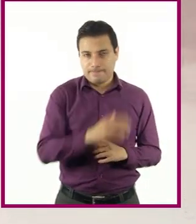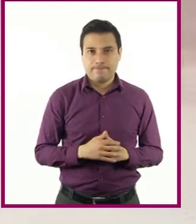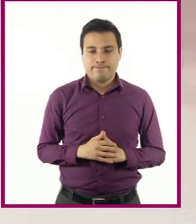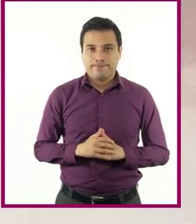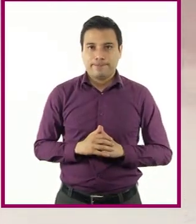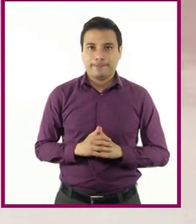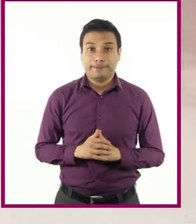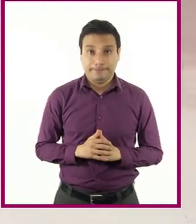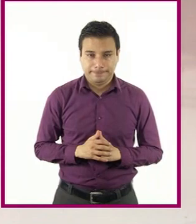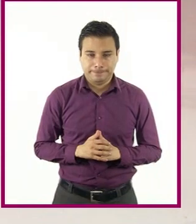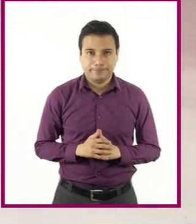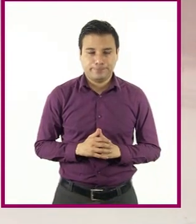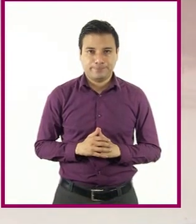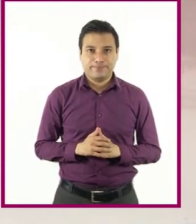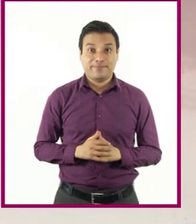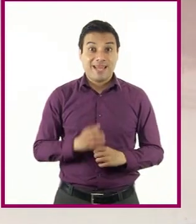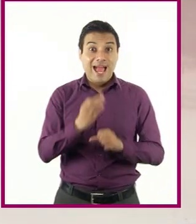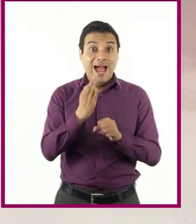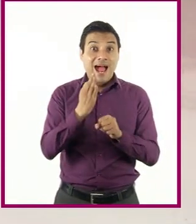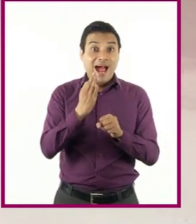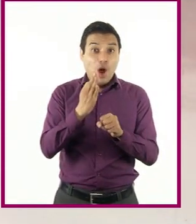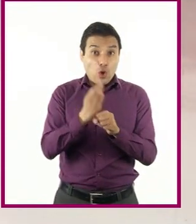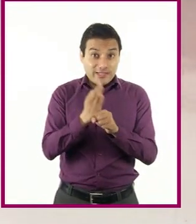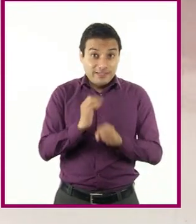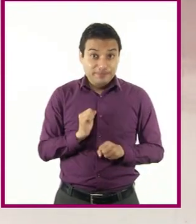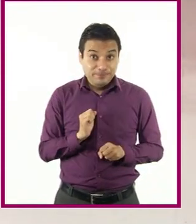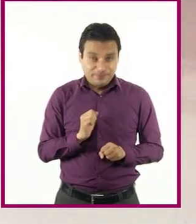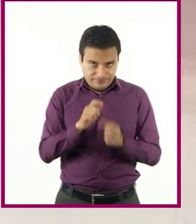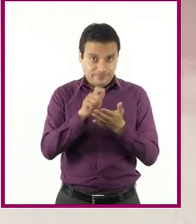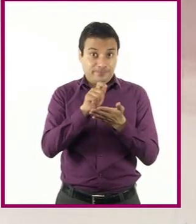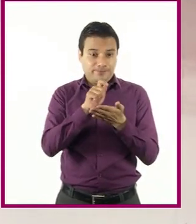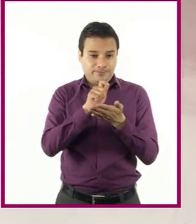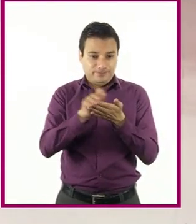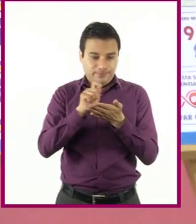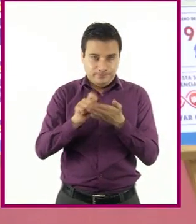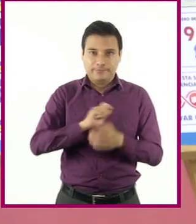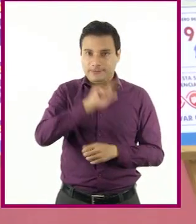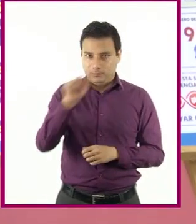apreciar, vamos a elaborar un texto para difundir información.